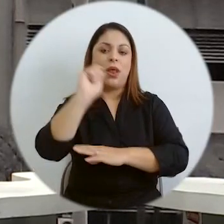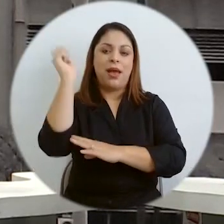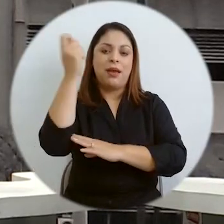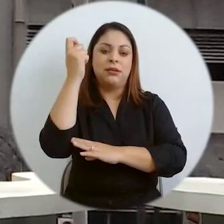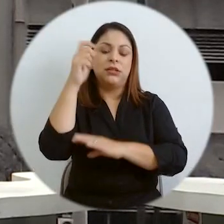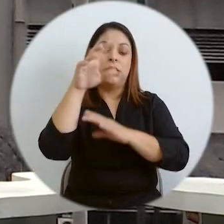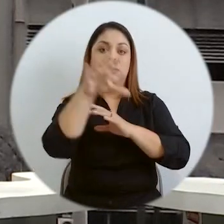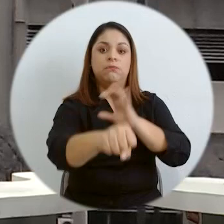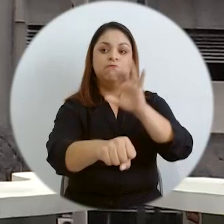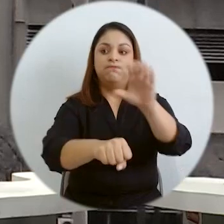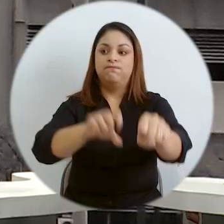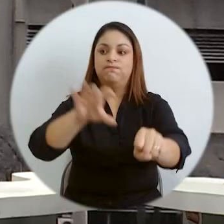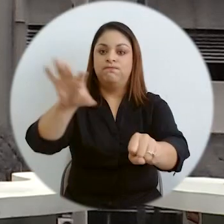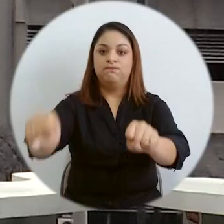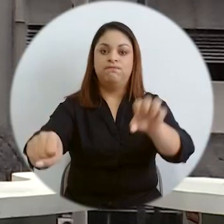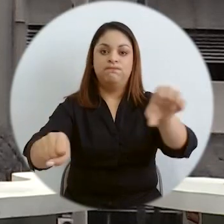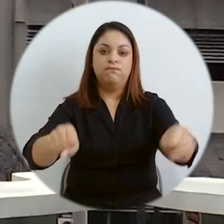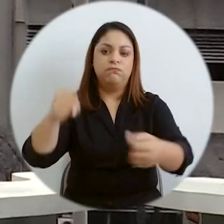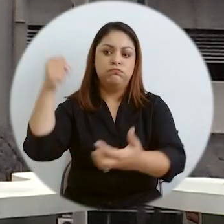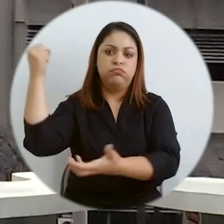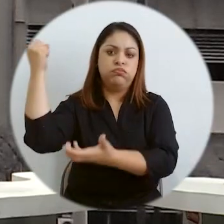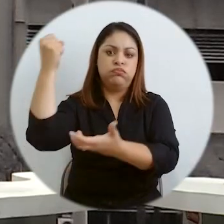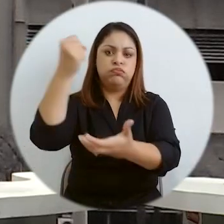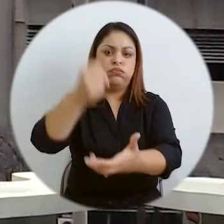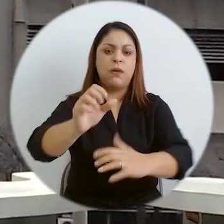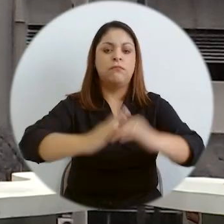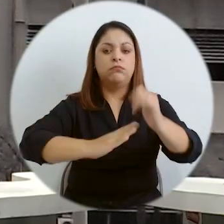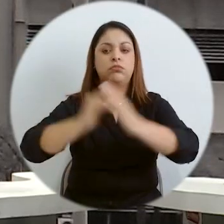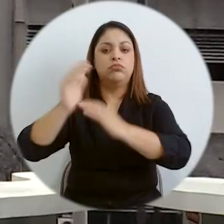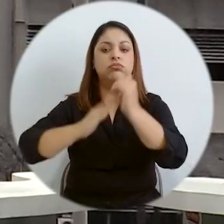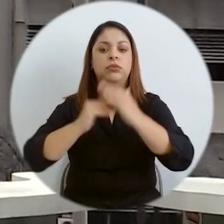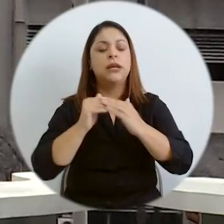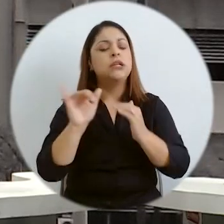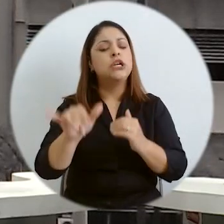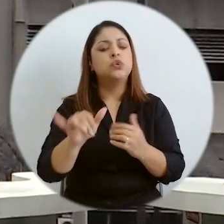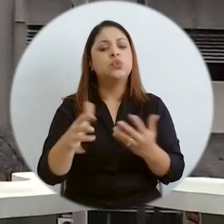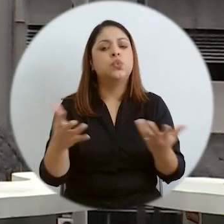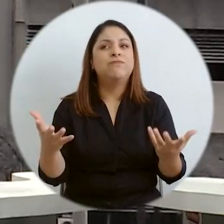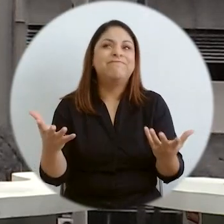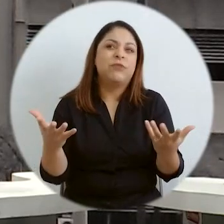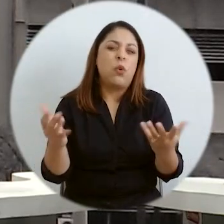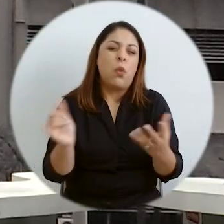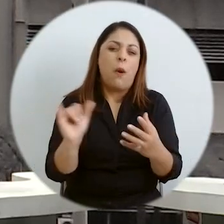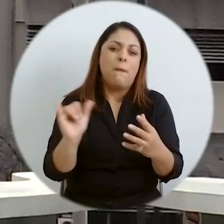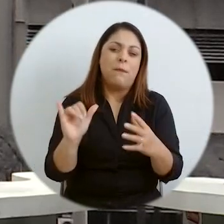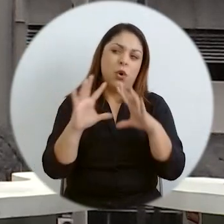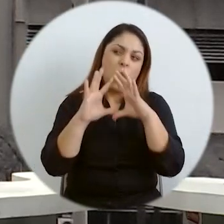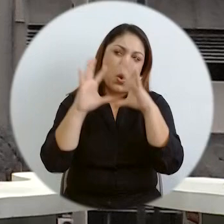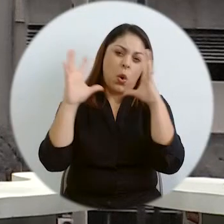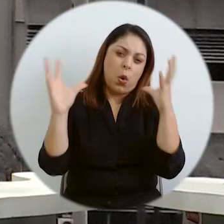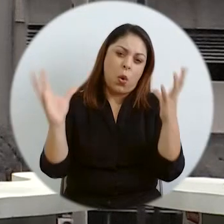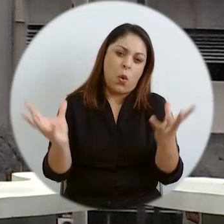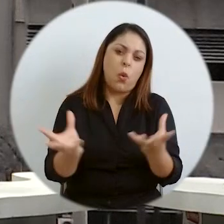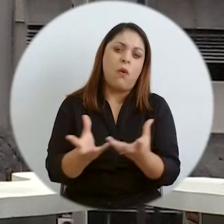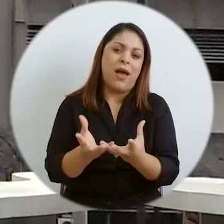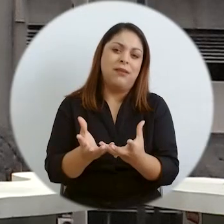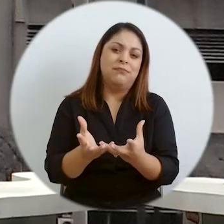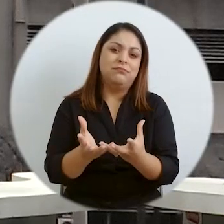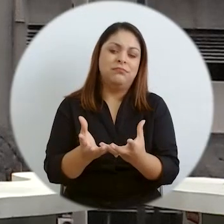regiones. Entonces, es casi que un fenómeno que obedece una tendencia global en